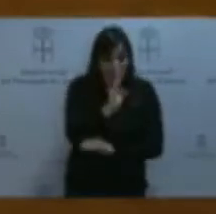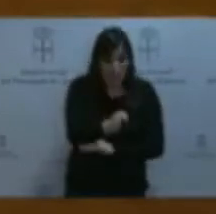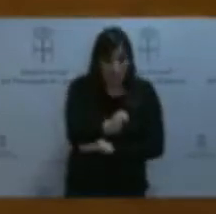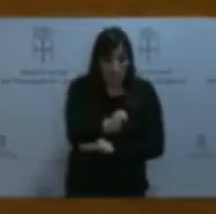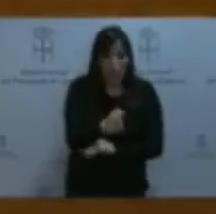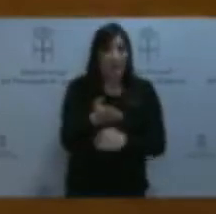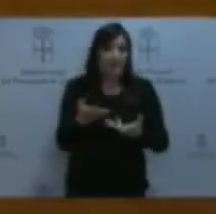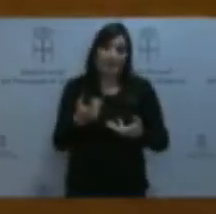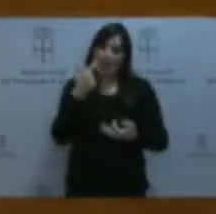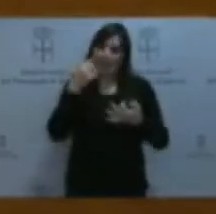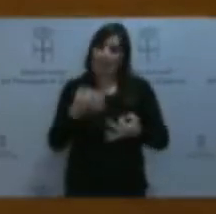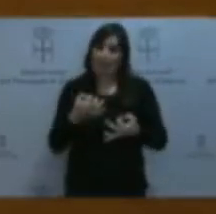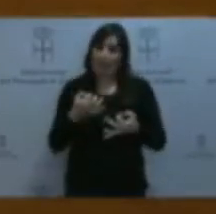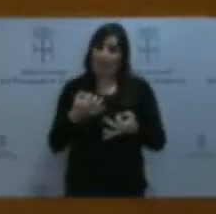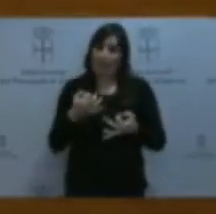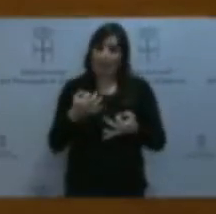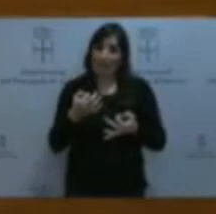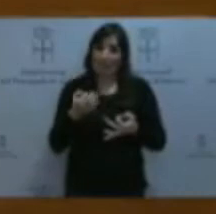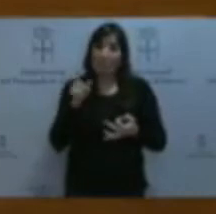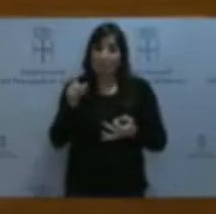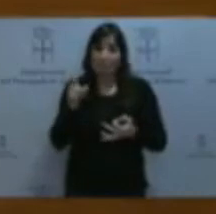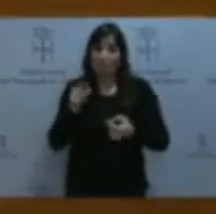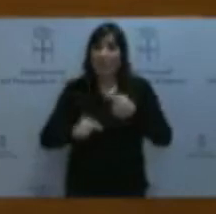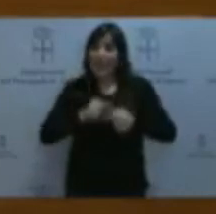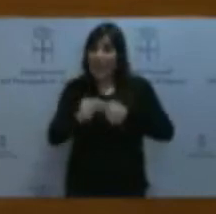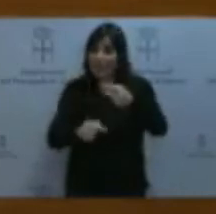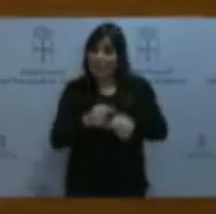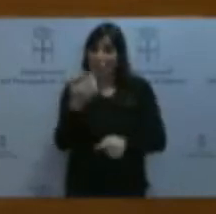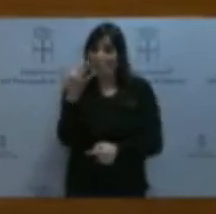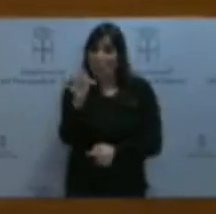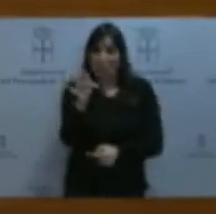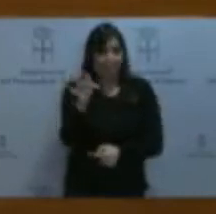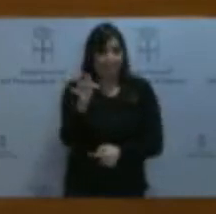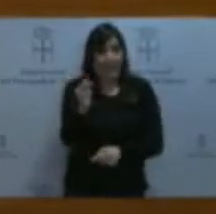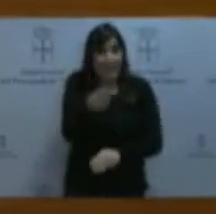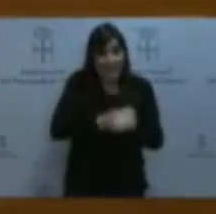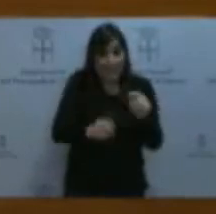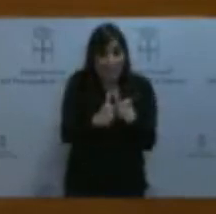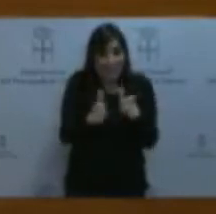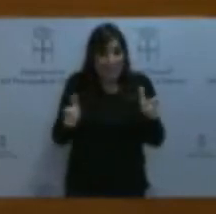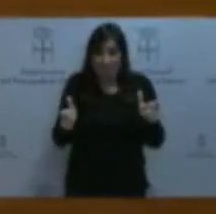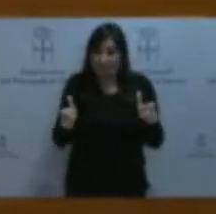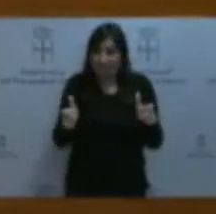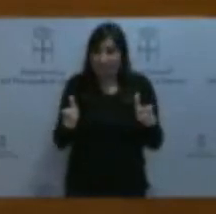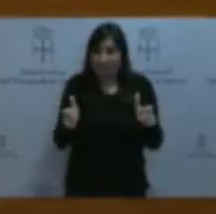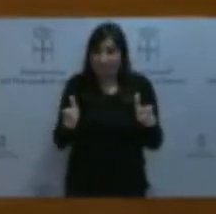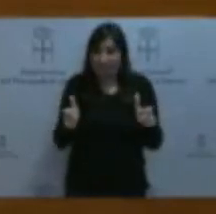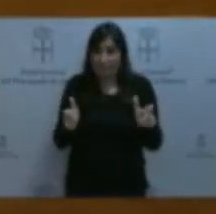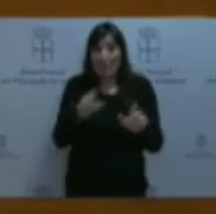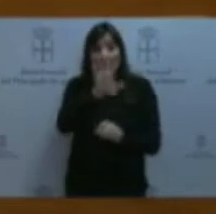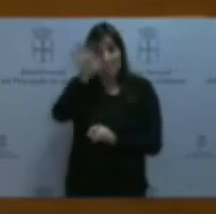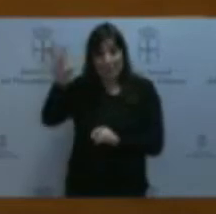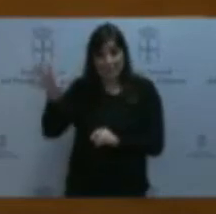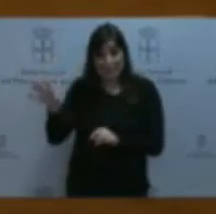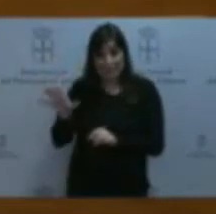han producido el efecto deseado y la natalidad no aumenta. De los países europeos de nuestro entorno, ya